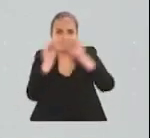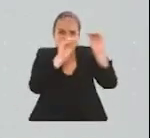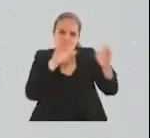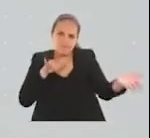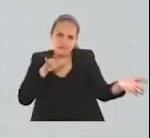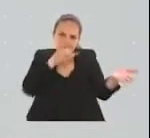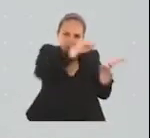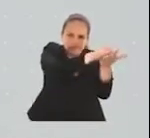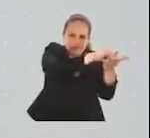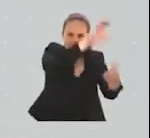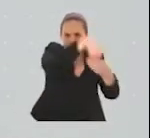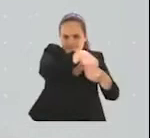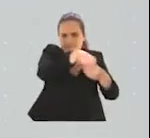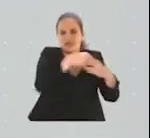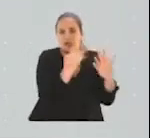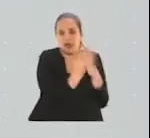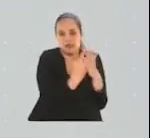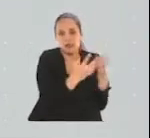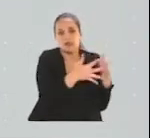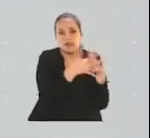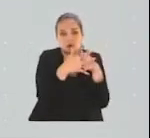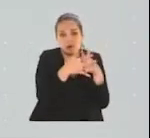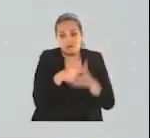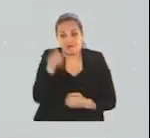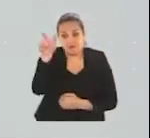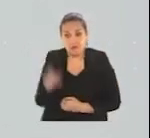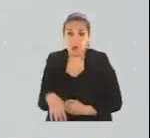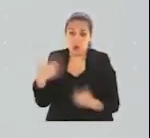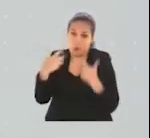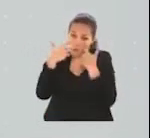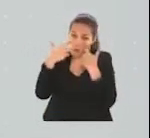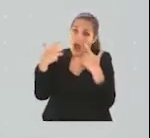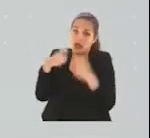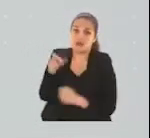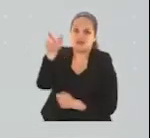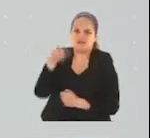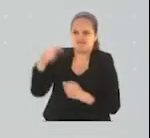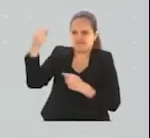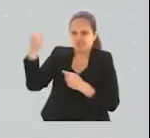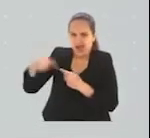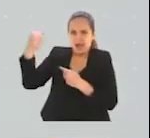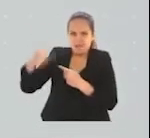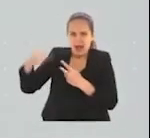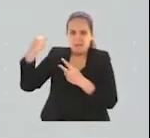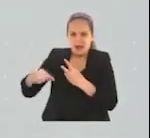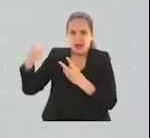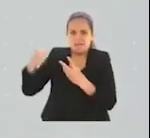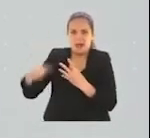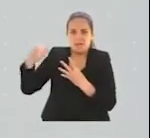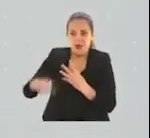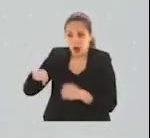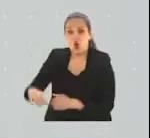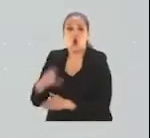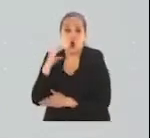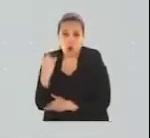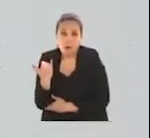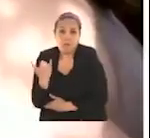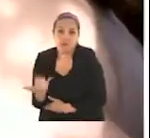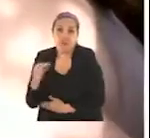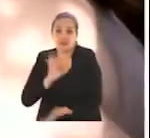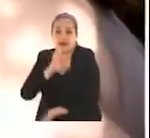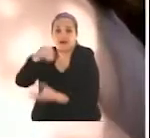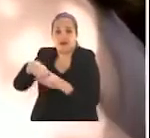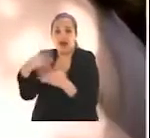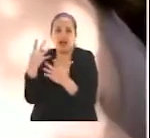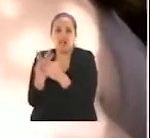lo que sabemos además este personaje también tiene una multiplicidad de sentencias condenatorias en el territorio nacional pero